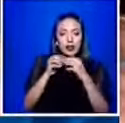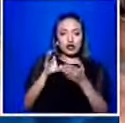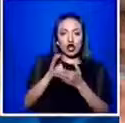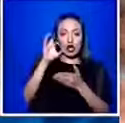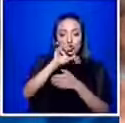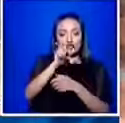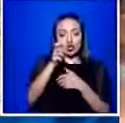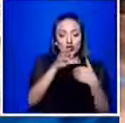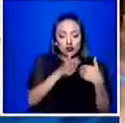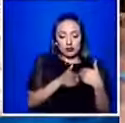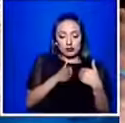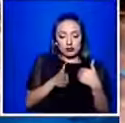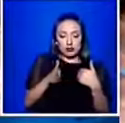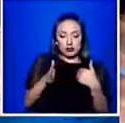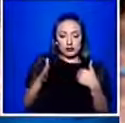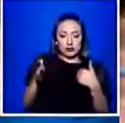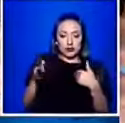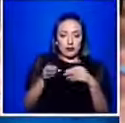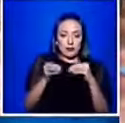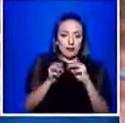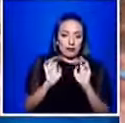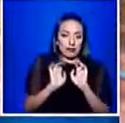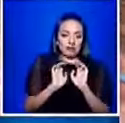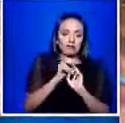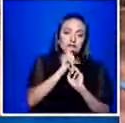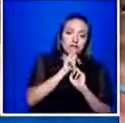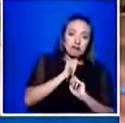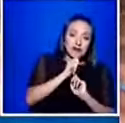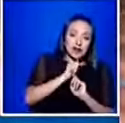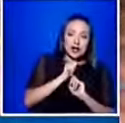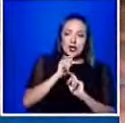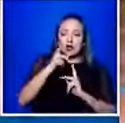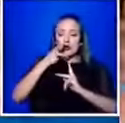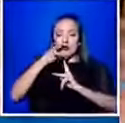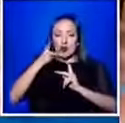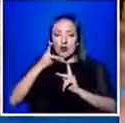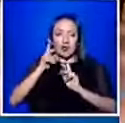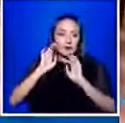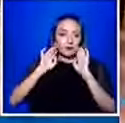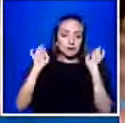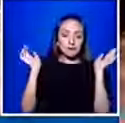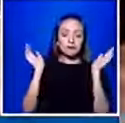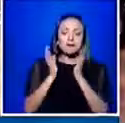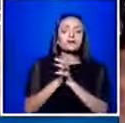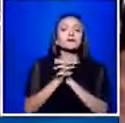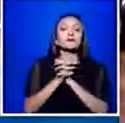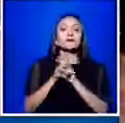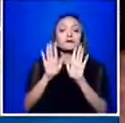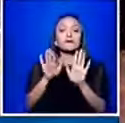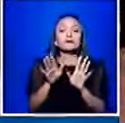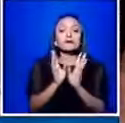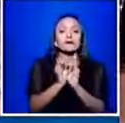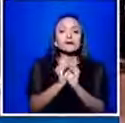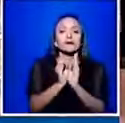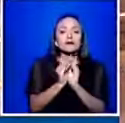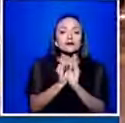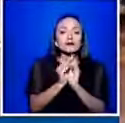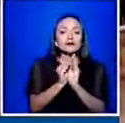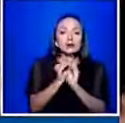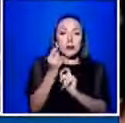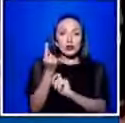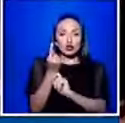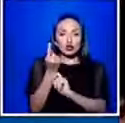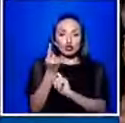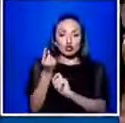otras unidades educativas, otros colegios, tanto particulares como fiscomisionales. En fin, este es un evento que no